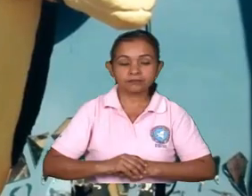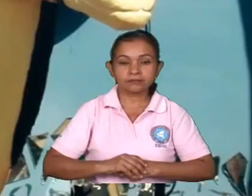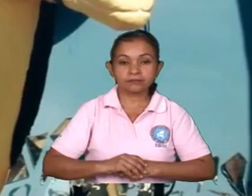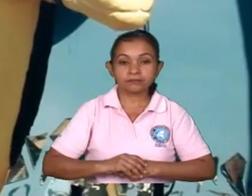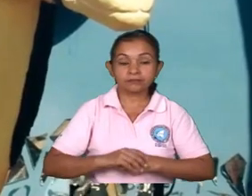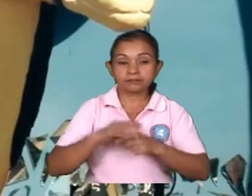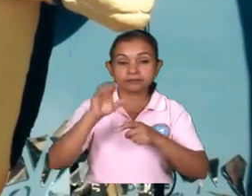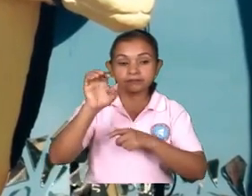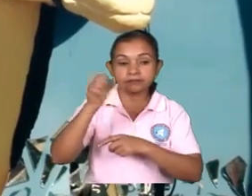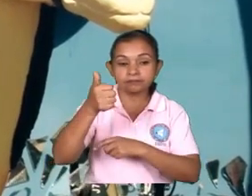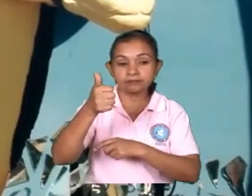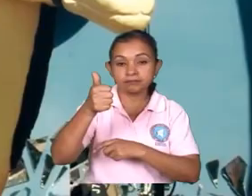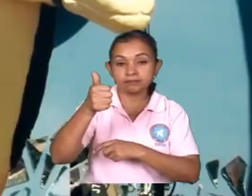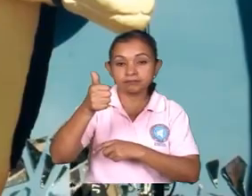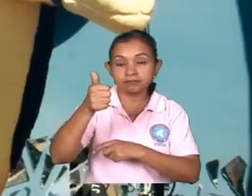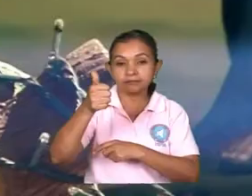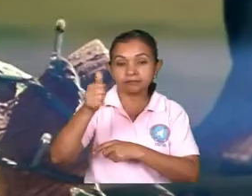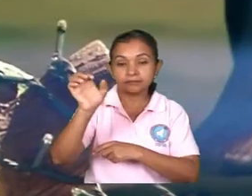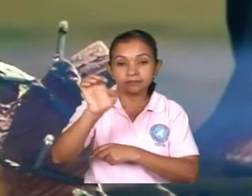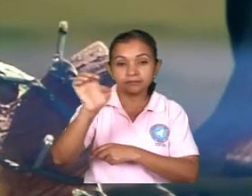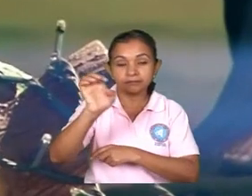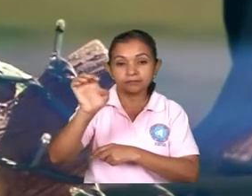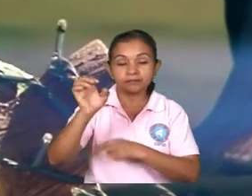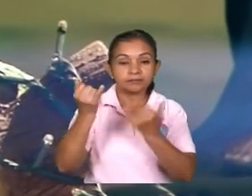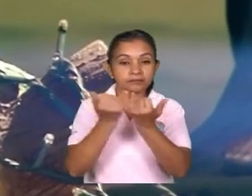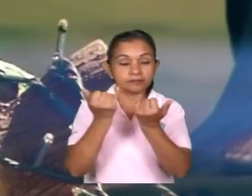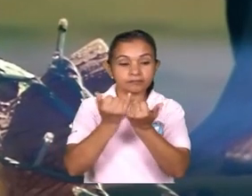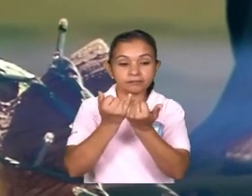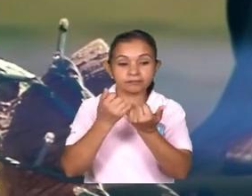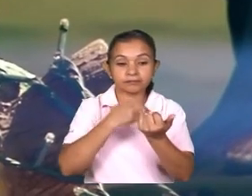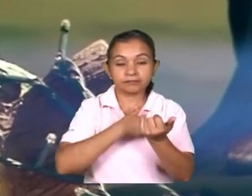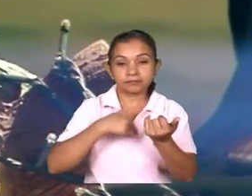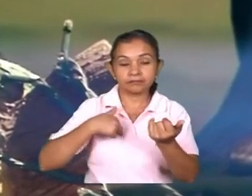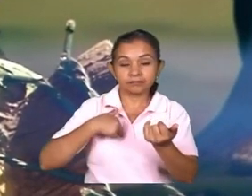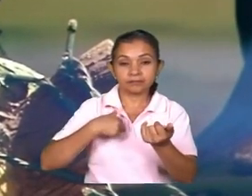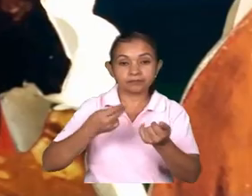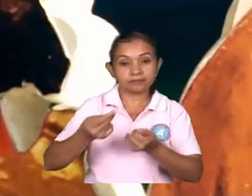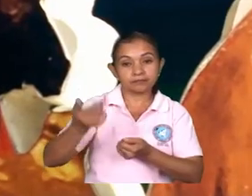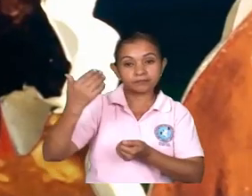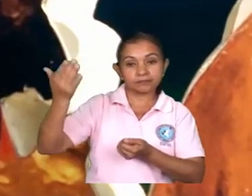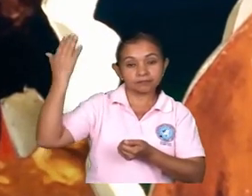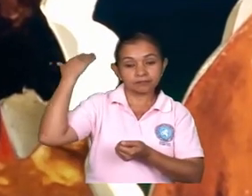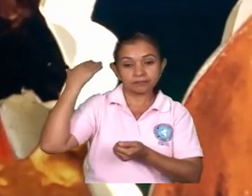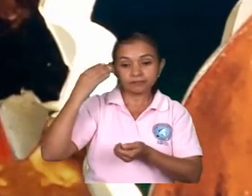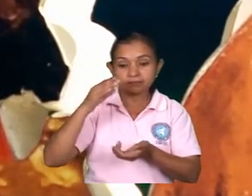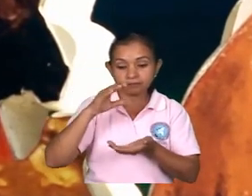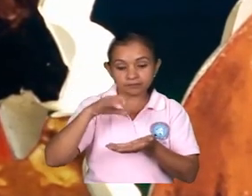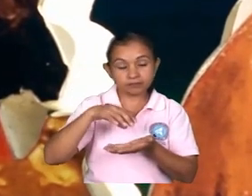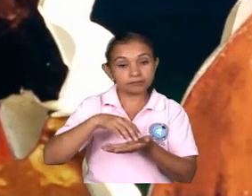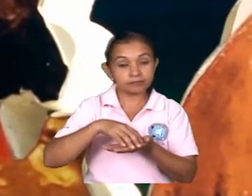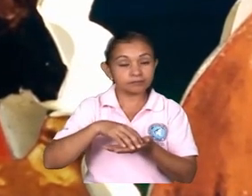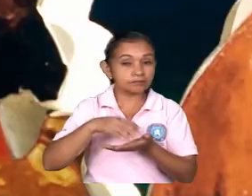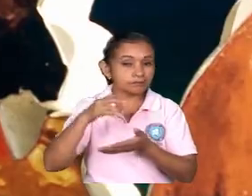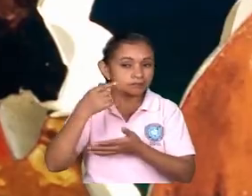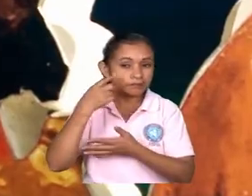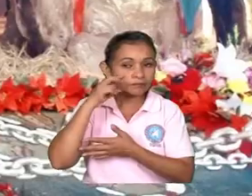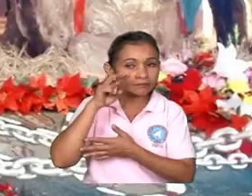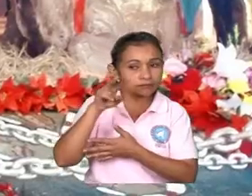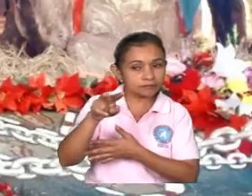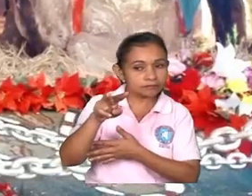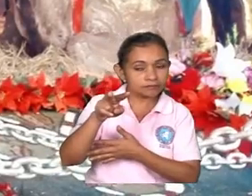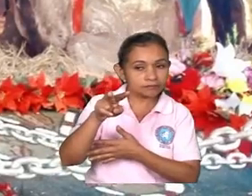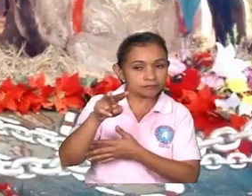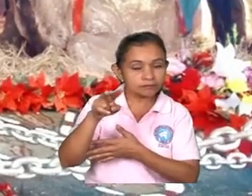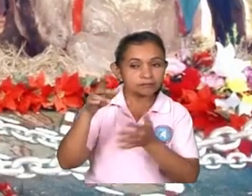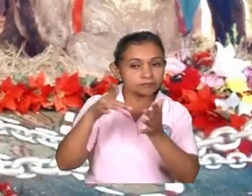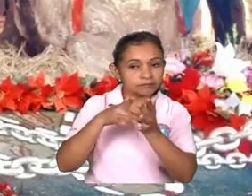Este 6 de enero los cristianos celebran a los Reyes Magos. Según la historia, unos eruditos de Medio Oriente, al enterarse que había nacido